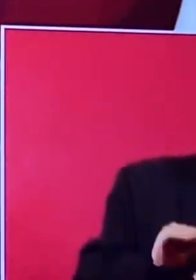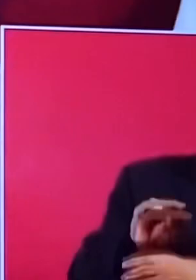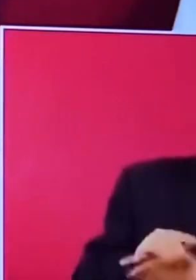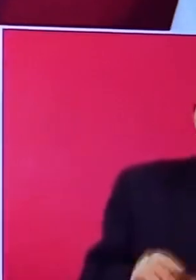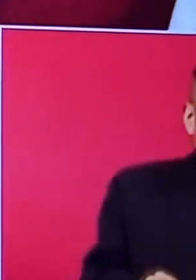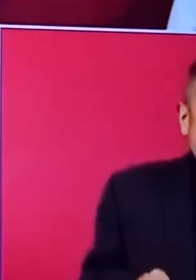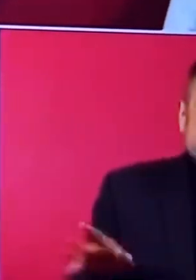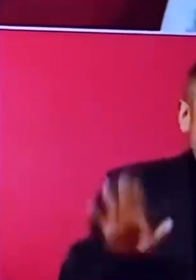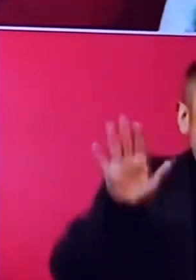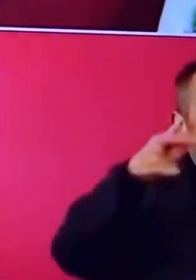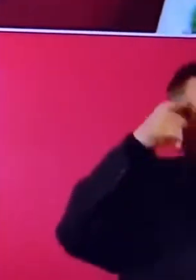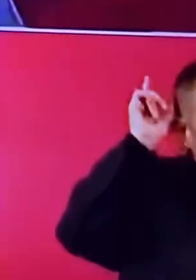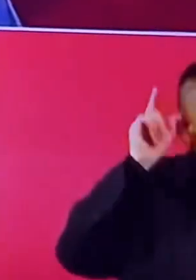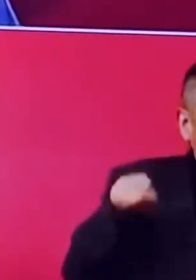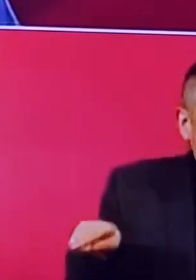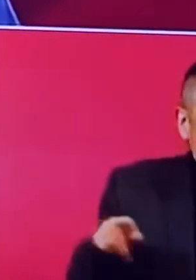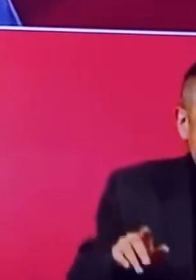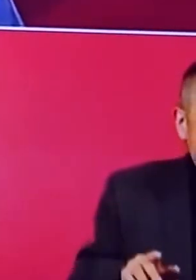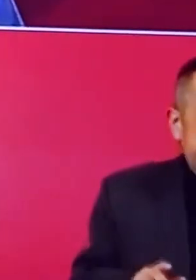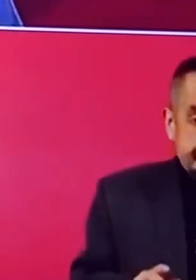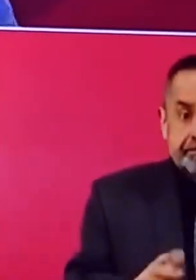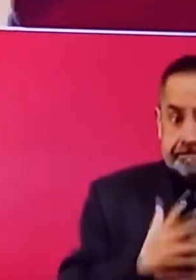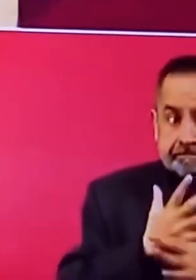como loquito.